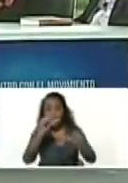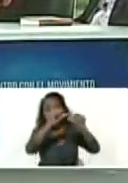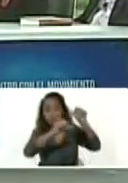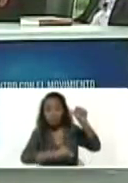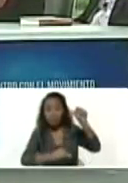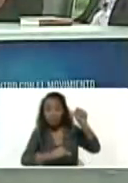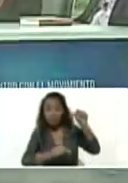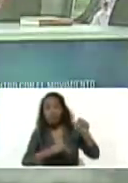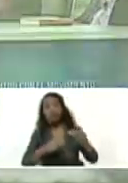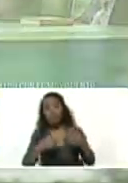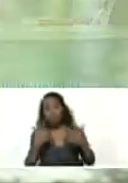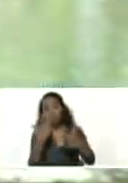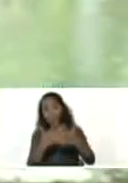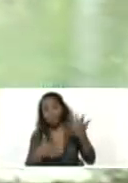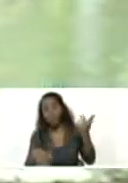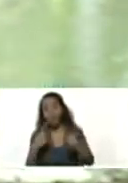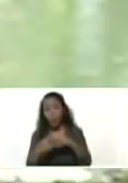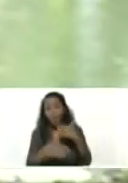tenemos que irla trabajando poco a poco.